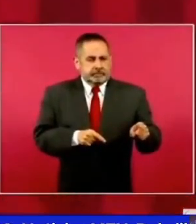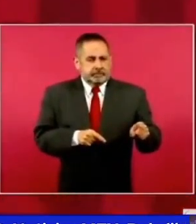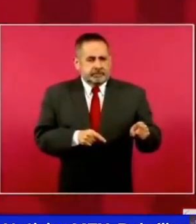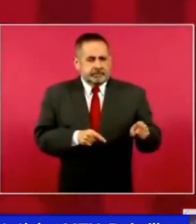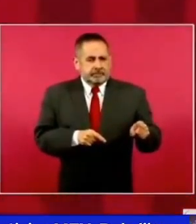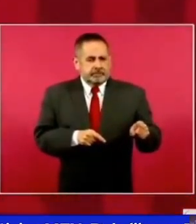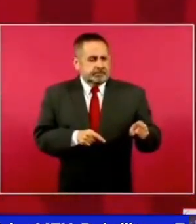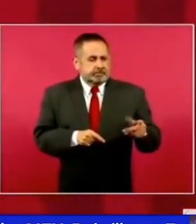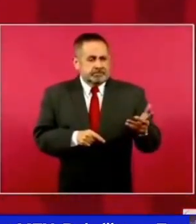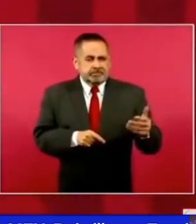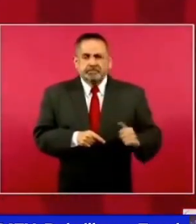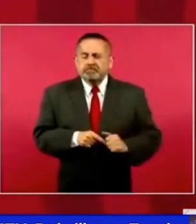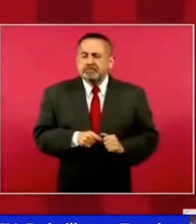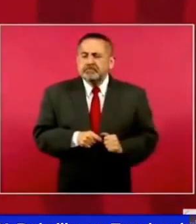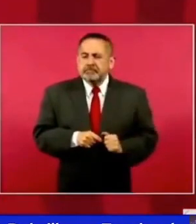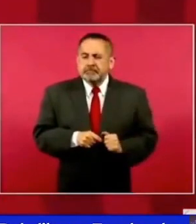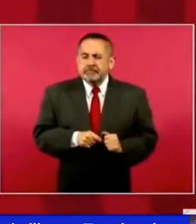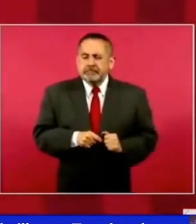las